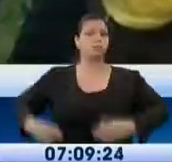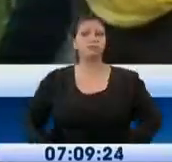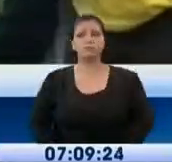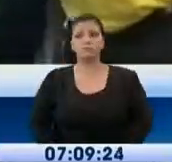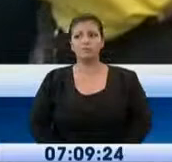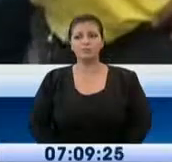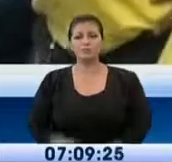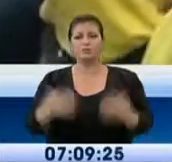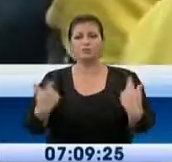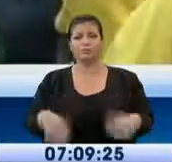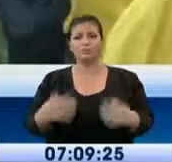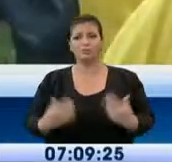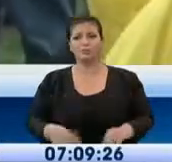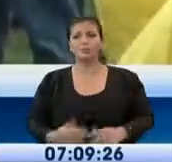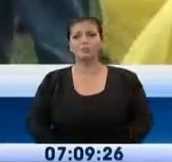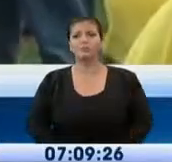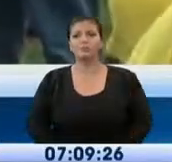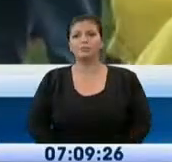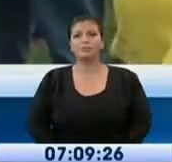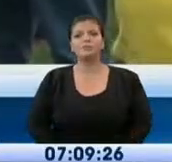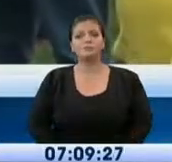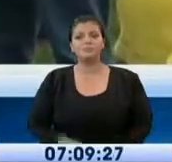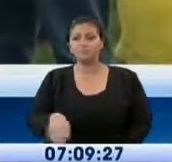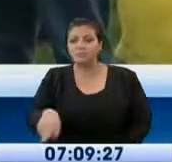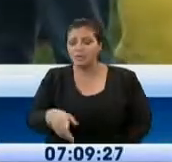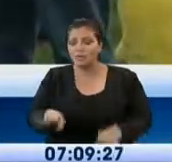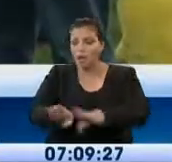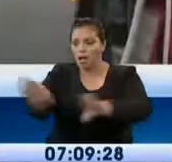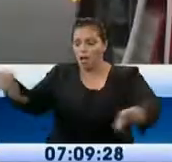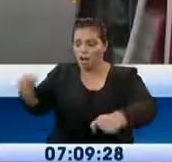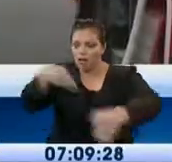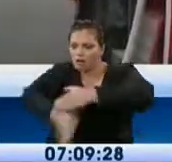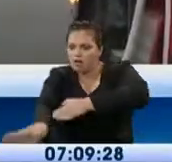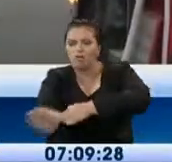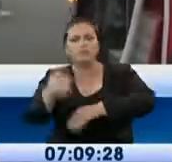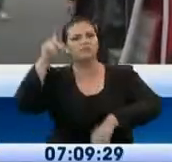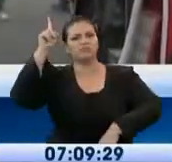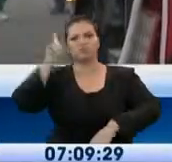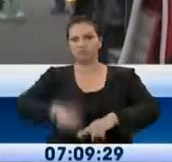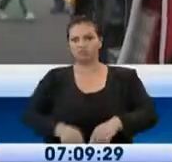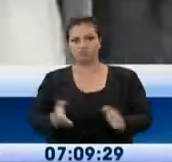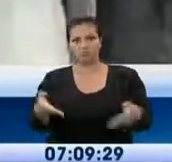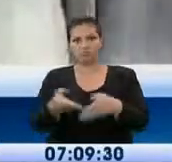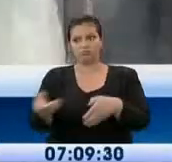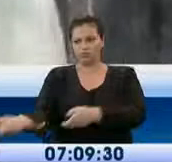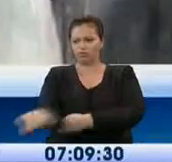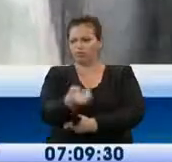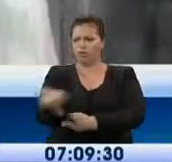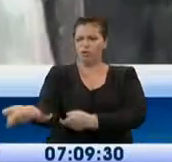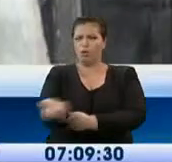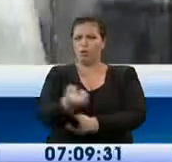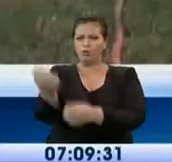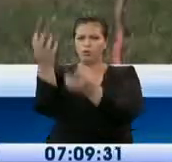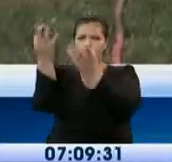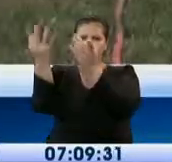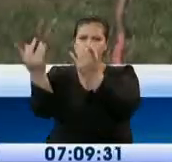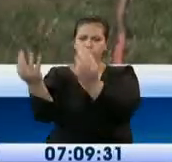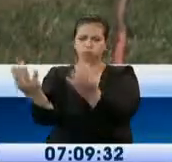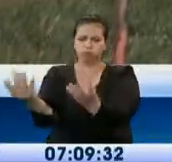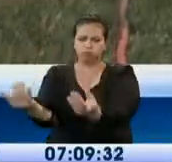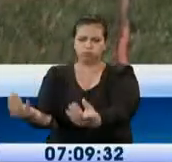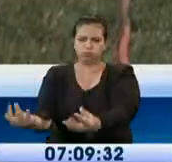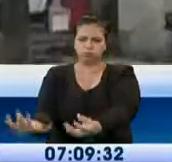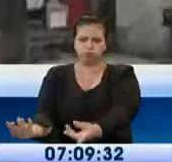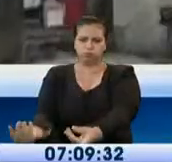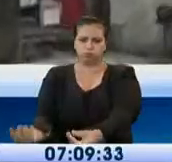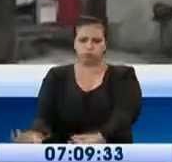no pudieron abrir esa cosa, imagínense, para poderla auxiliar. Personal del cuerpo de bomberos logró controlar el fuego y evitar que se continúe